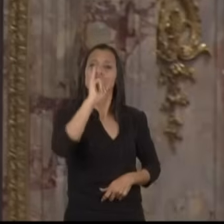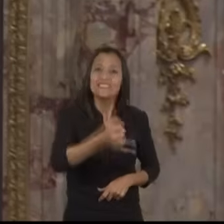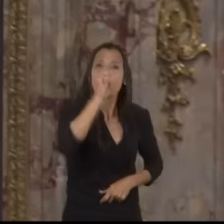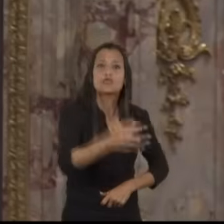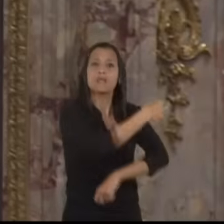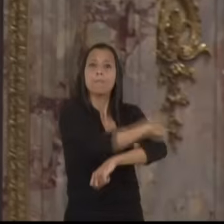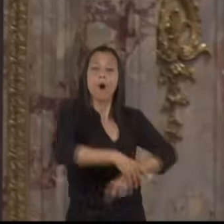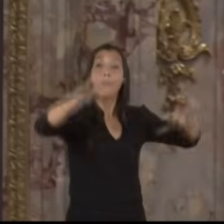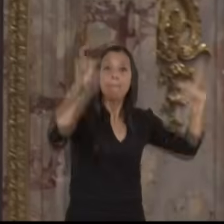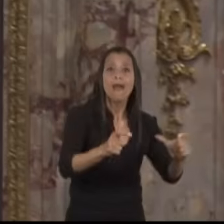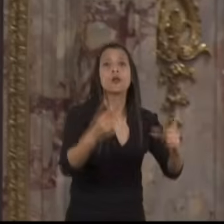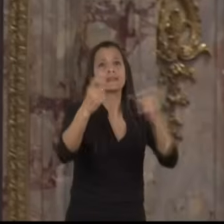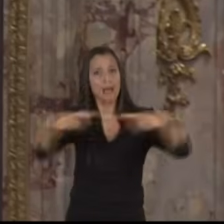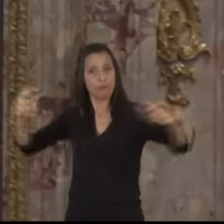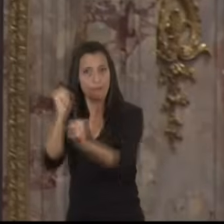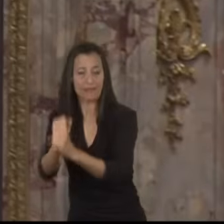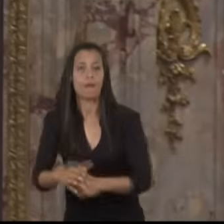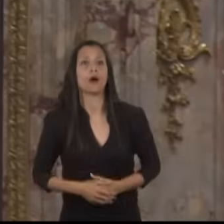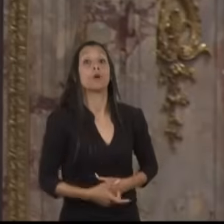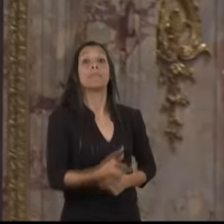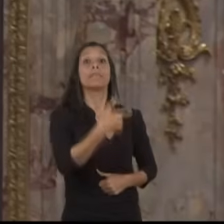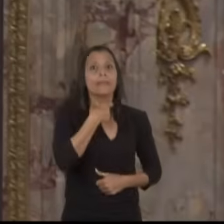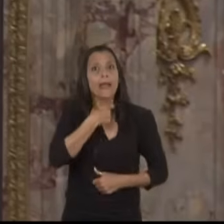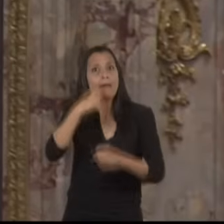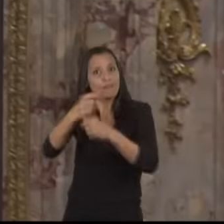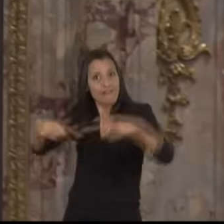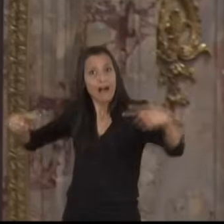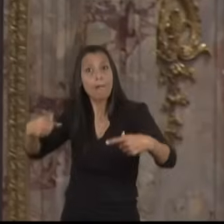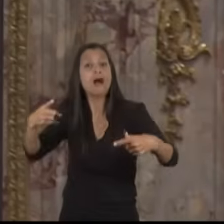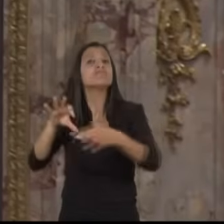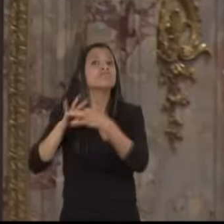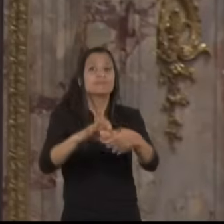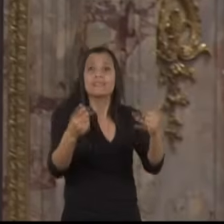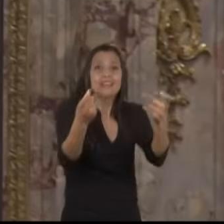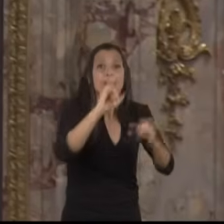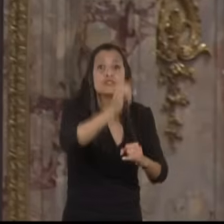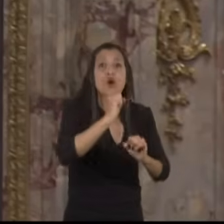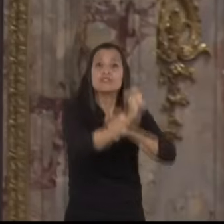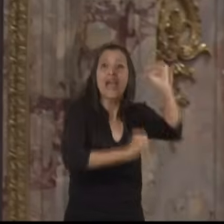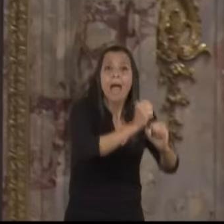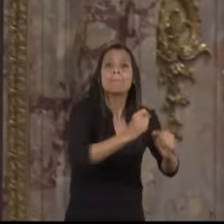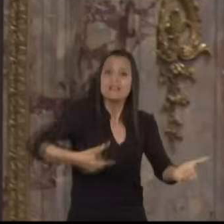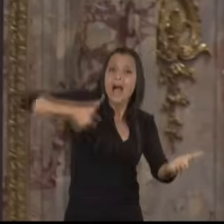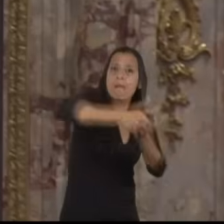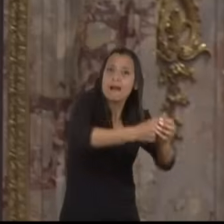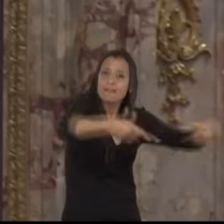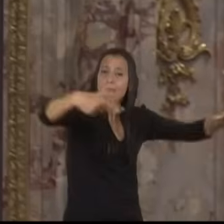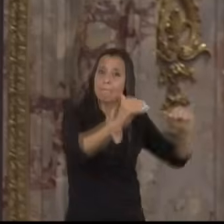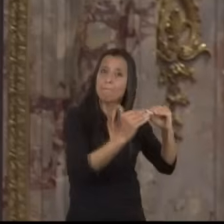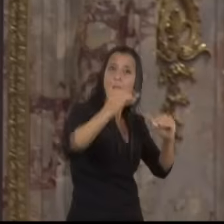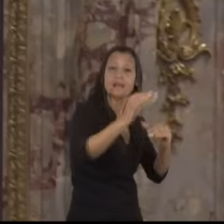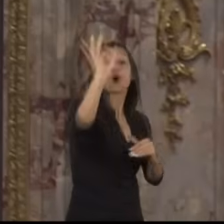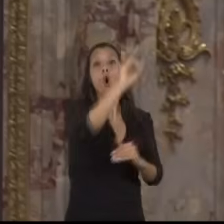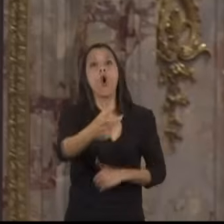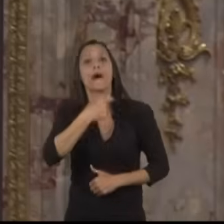necesitamos más empleo. Si queremos que haya más empleo, necesitamos que haya más empresas invirtiendo. Y si queremos que